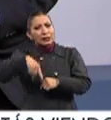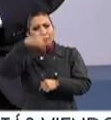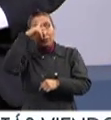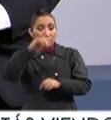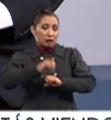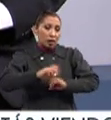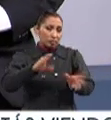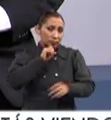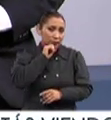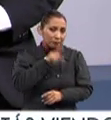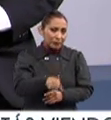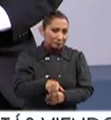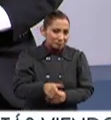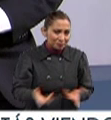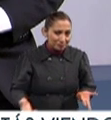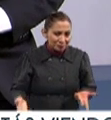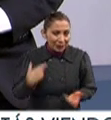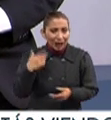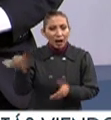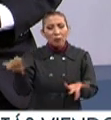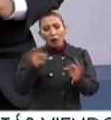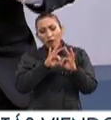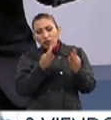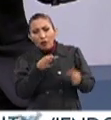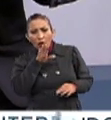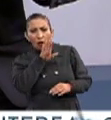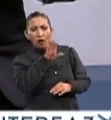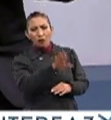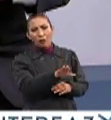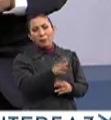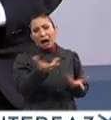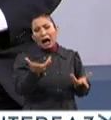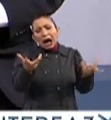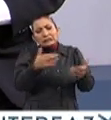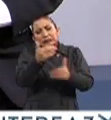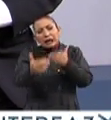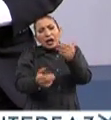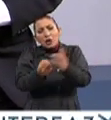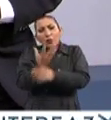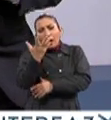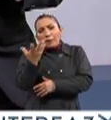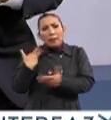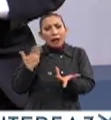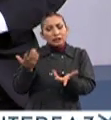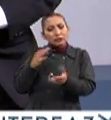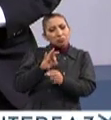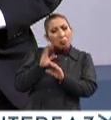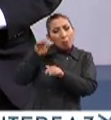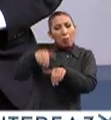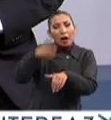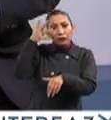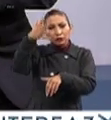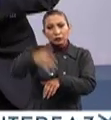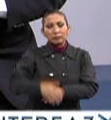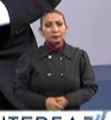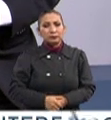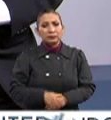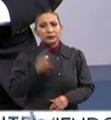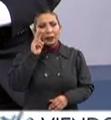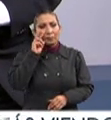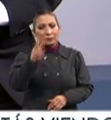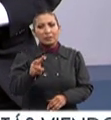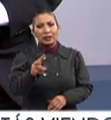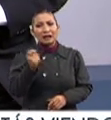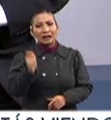y por supuesto, también alternativas que generen nuevas opciones en un futuro. Vamos a